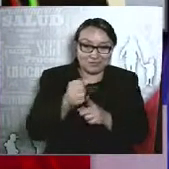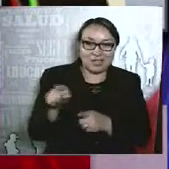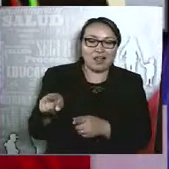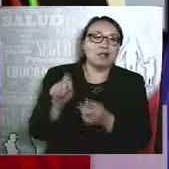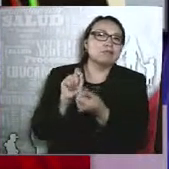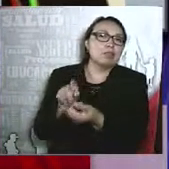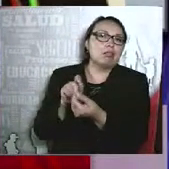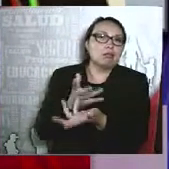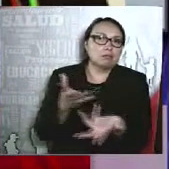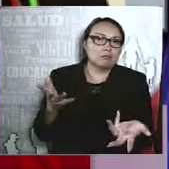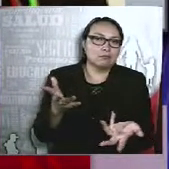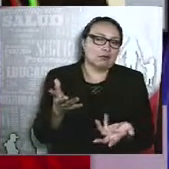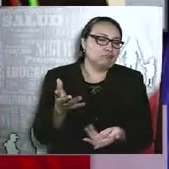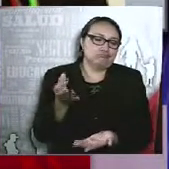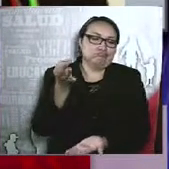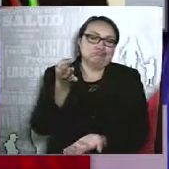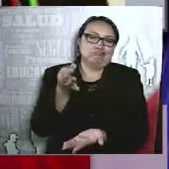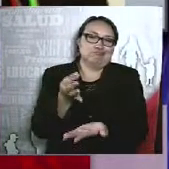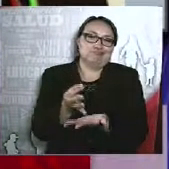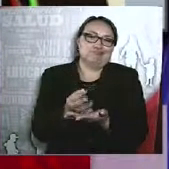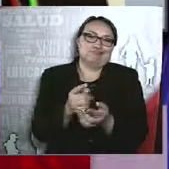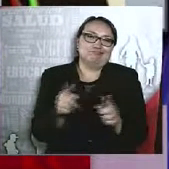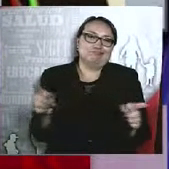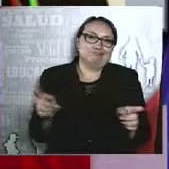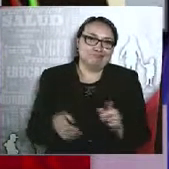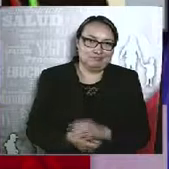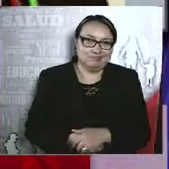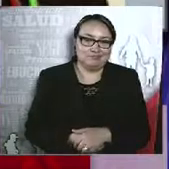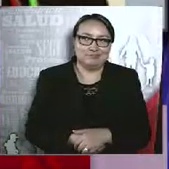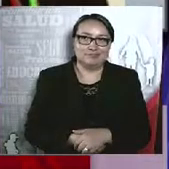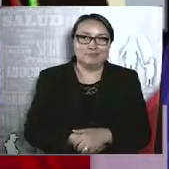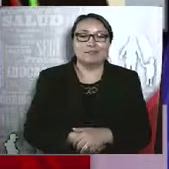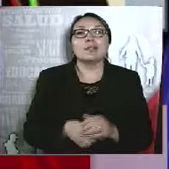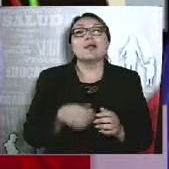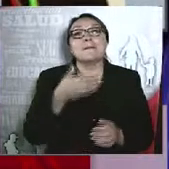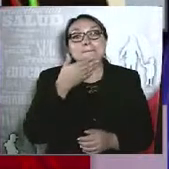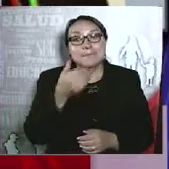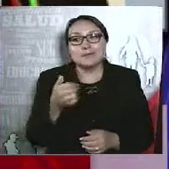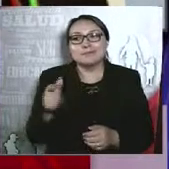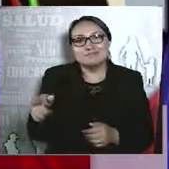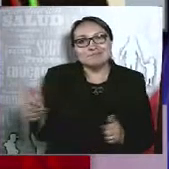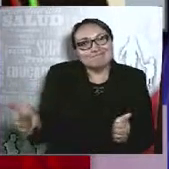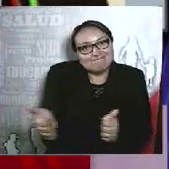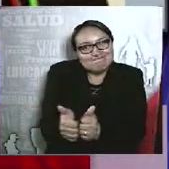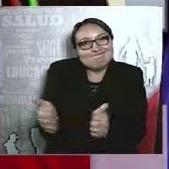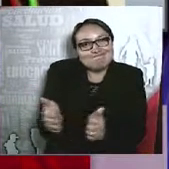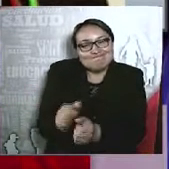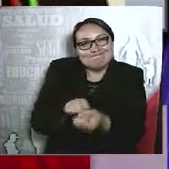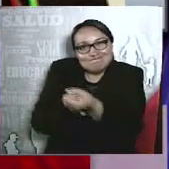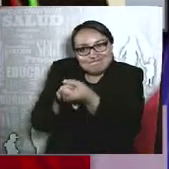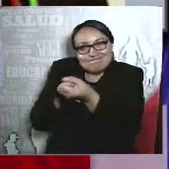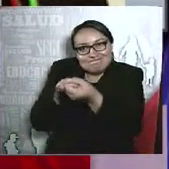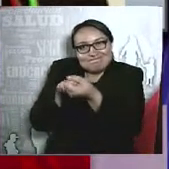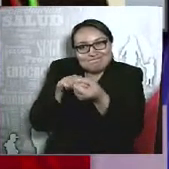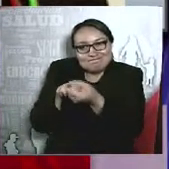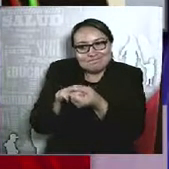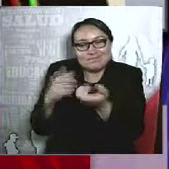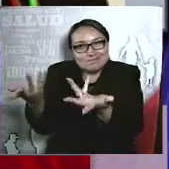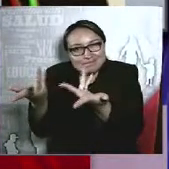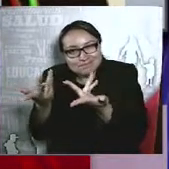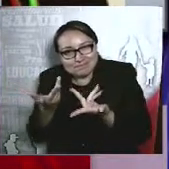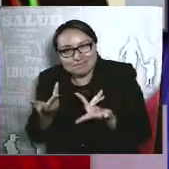La realidad es bien distinta. Yo creo que lo que acá damos es el acompañamiento. Damos el espacio para escuchar,